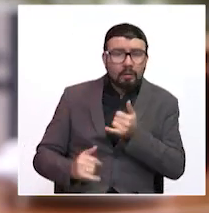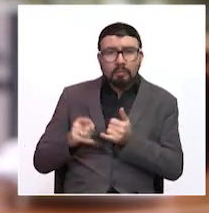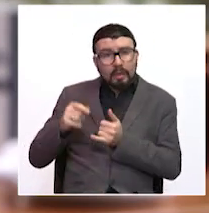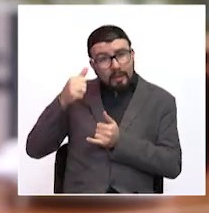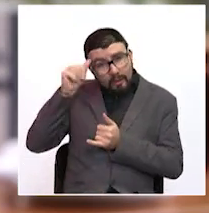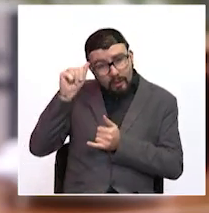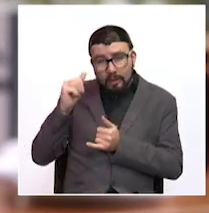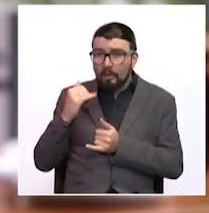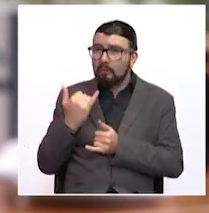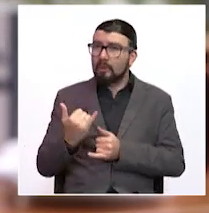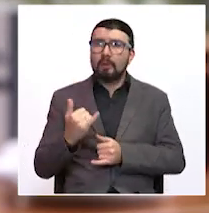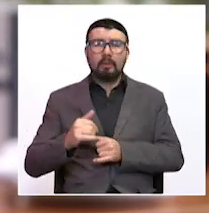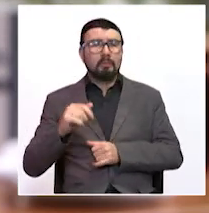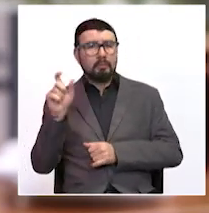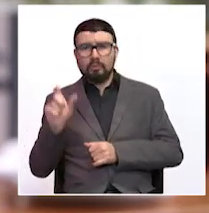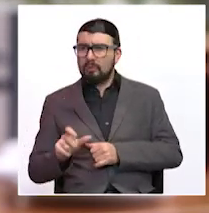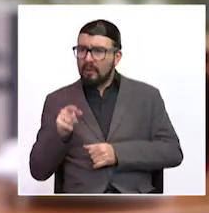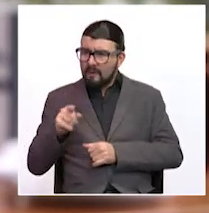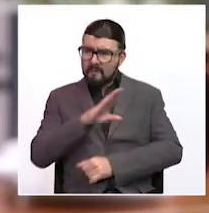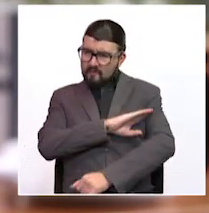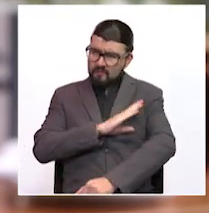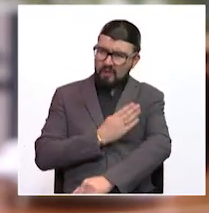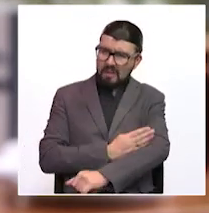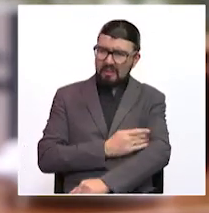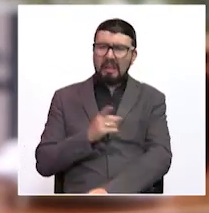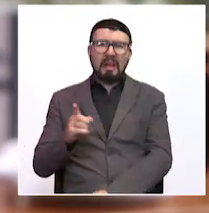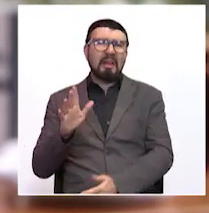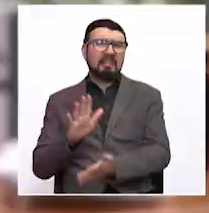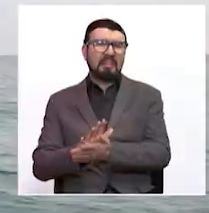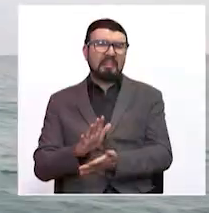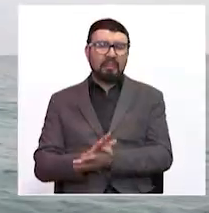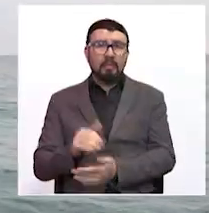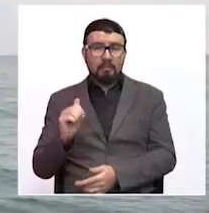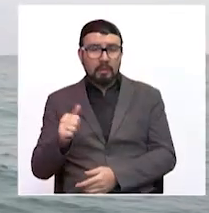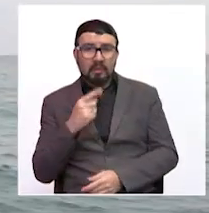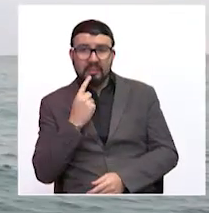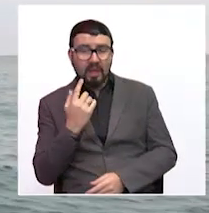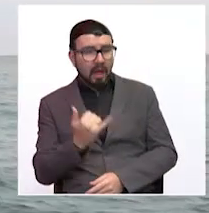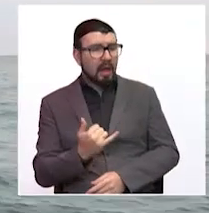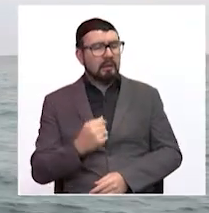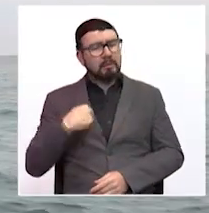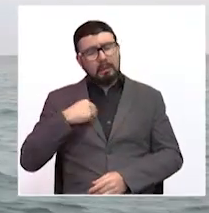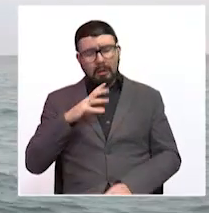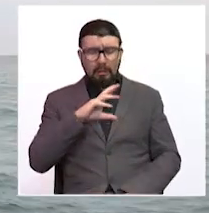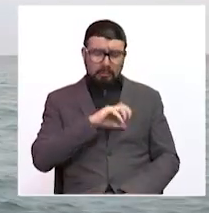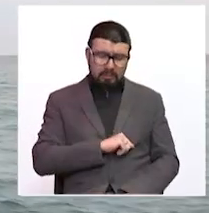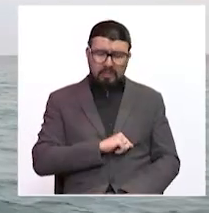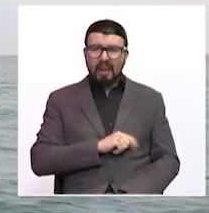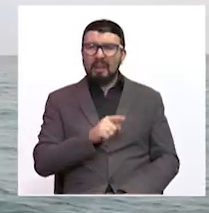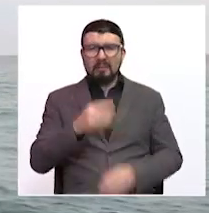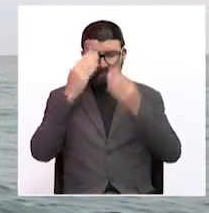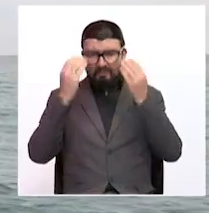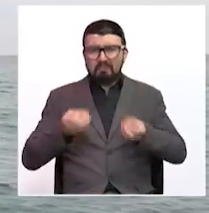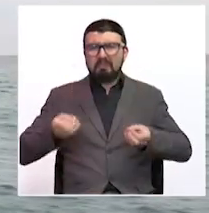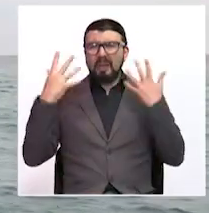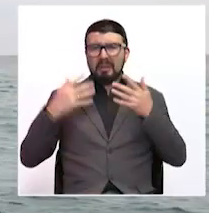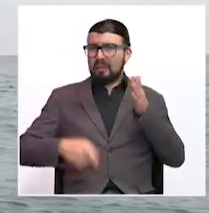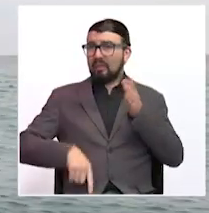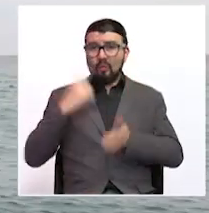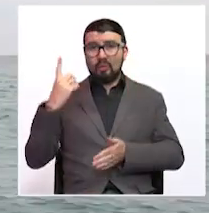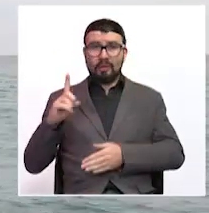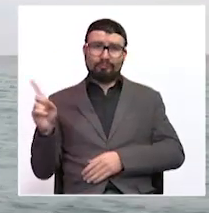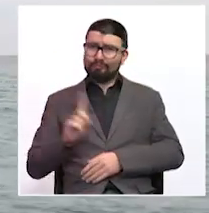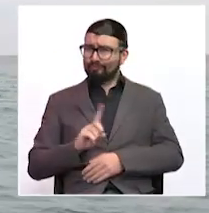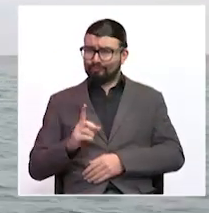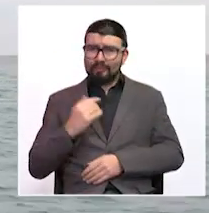ninguna persona por fuerte que parezca tiene el poder de decirle adiós a sus tristezas de la noche a la mañana este proceso es complejo